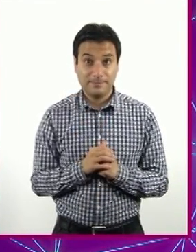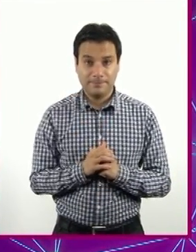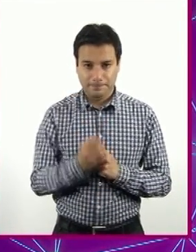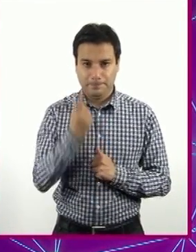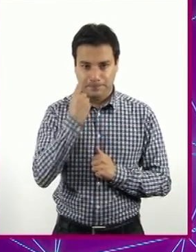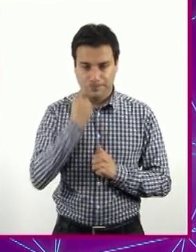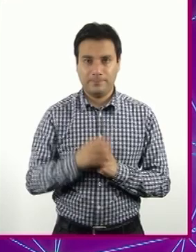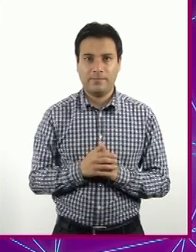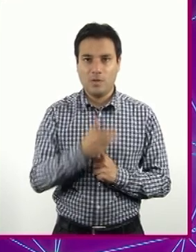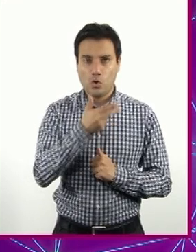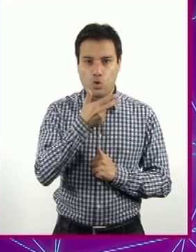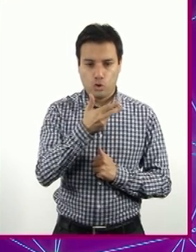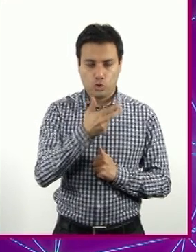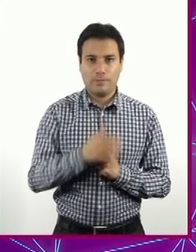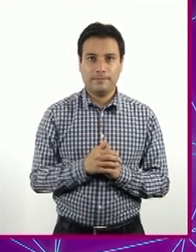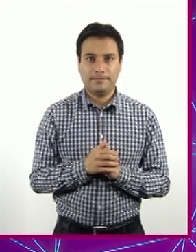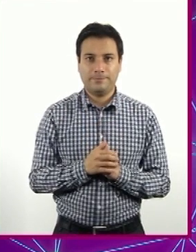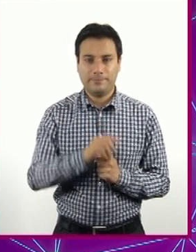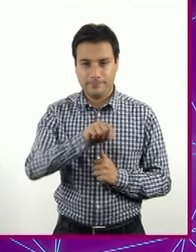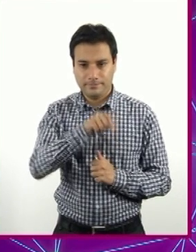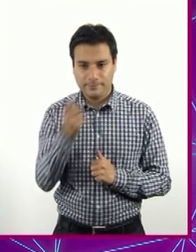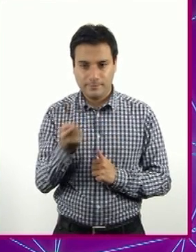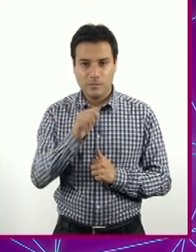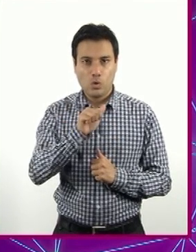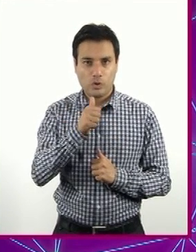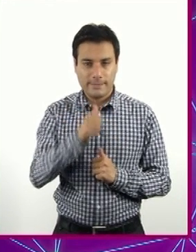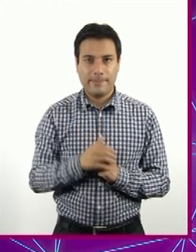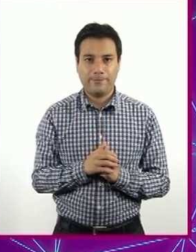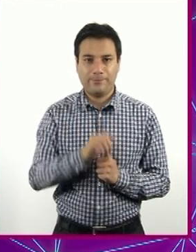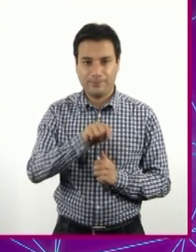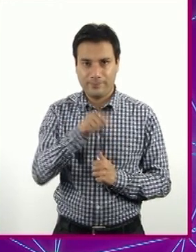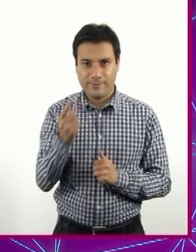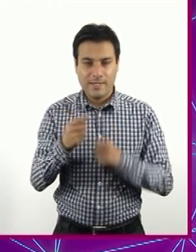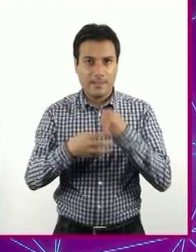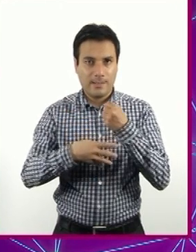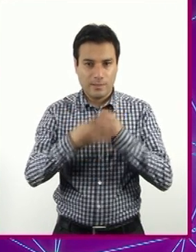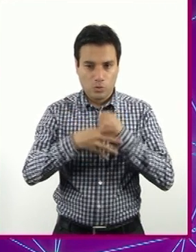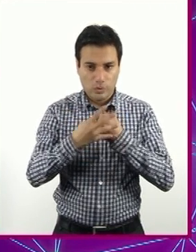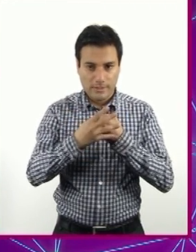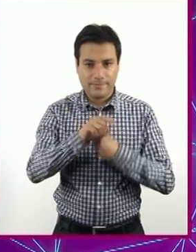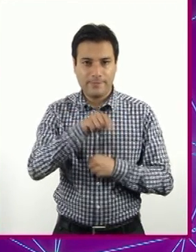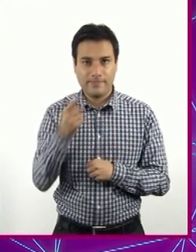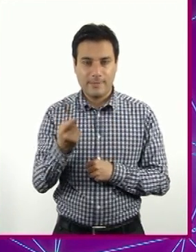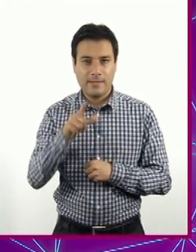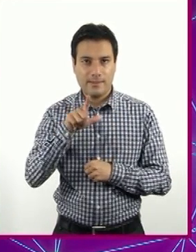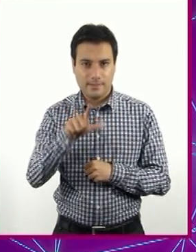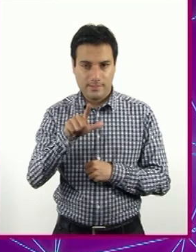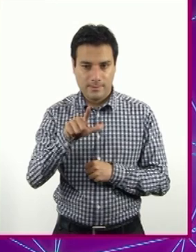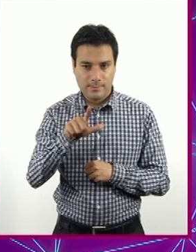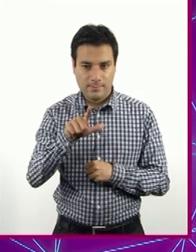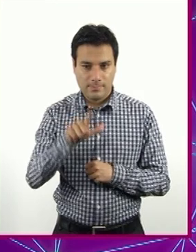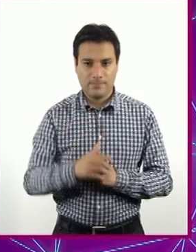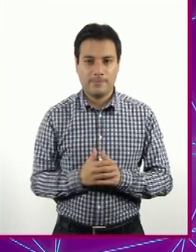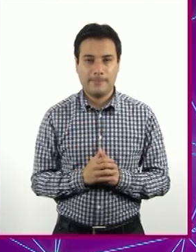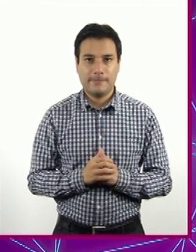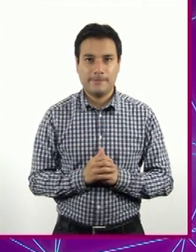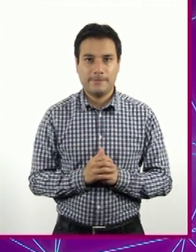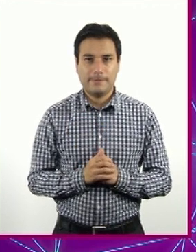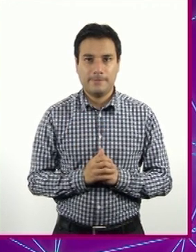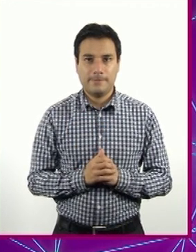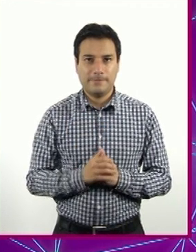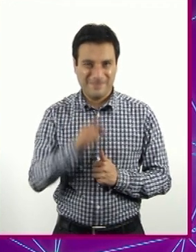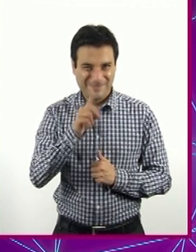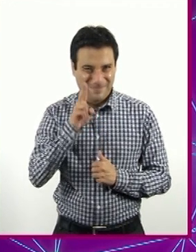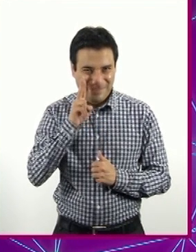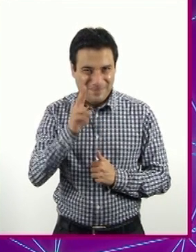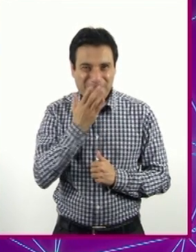sucesión es 8, 11, 14, 17. Si observamos